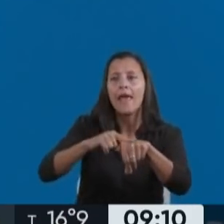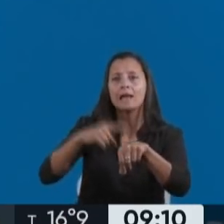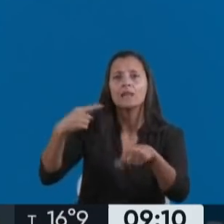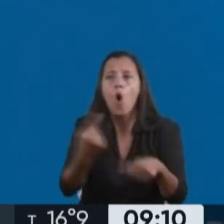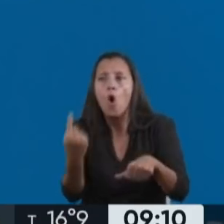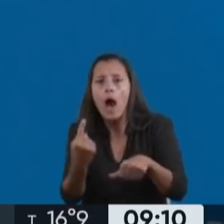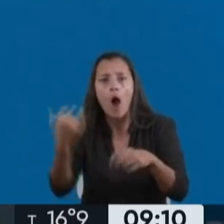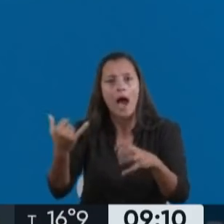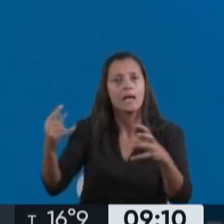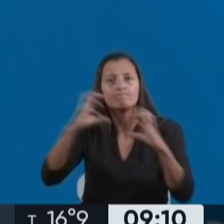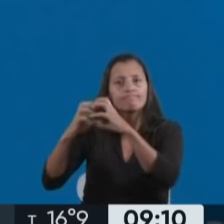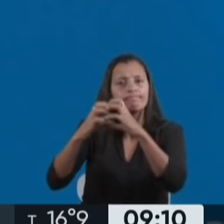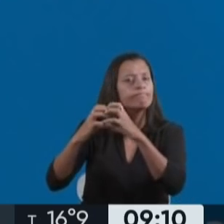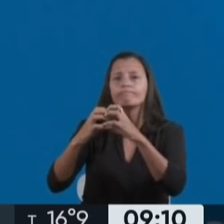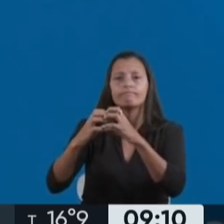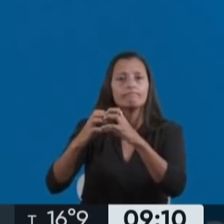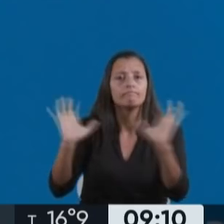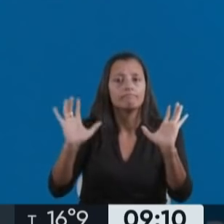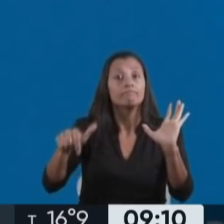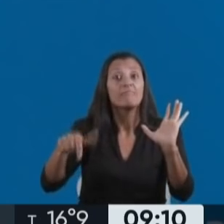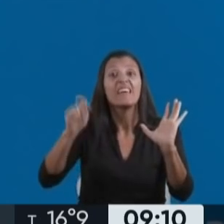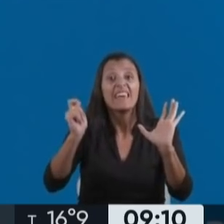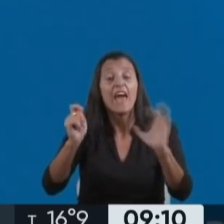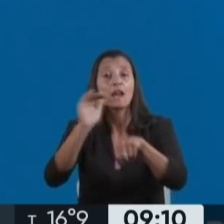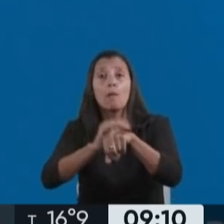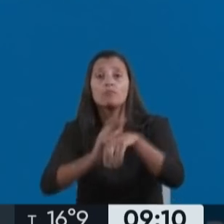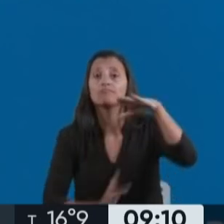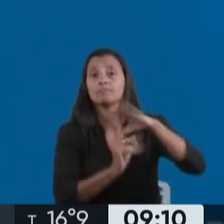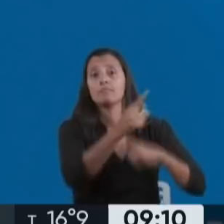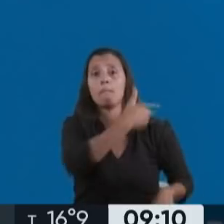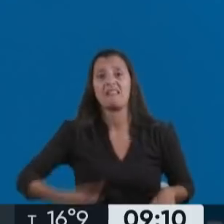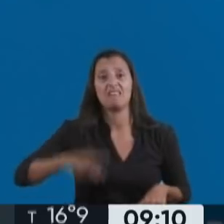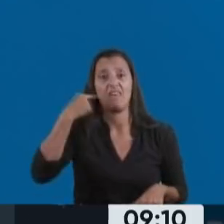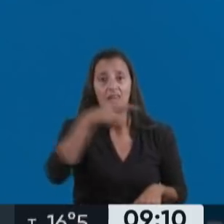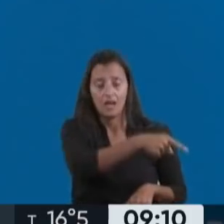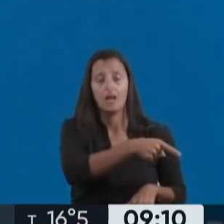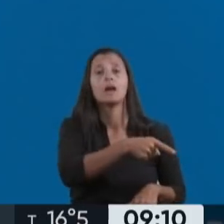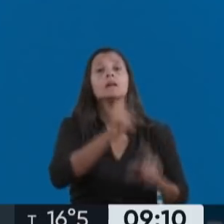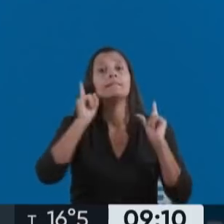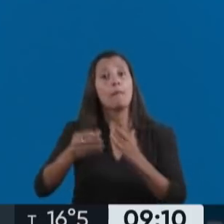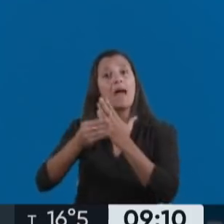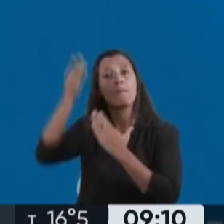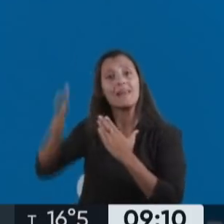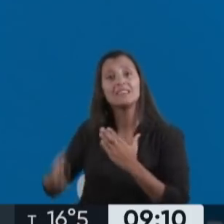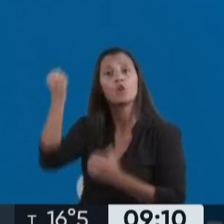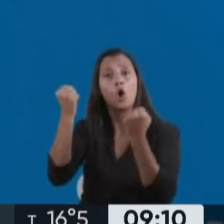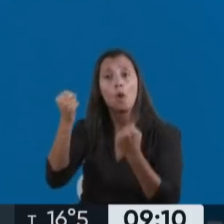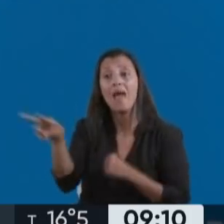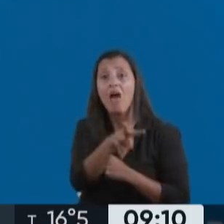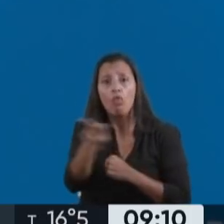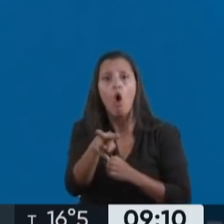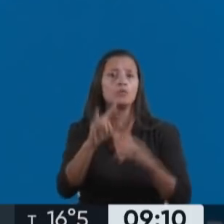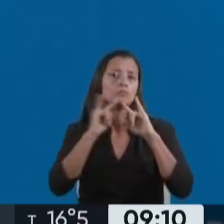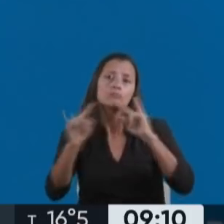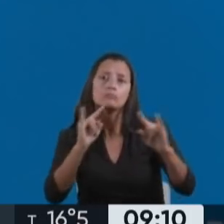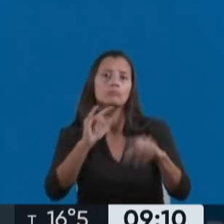momento. Y es una negociación que está liderada por el presidente de la Nación, por el ministro de Economía, Martín Guzmán. Son ellos quienes